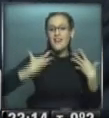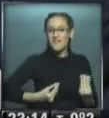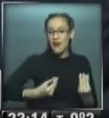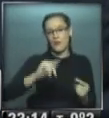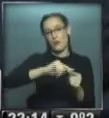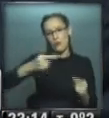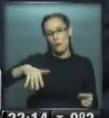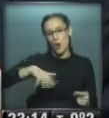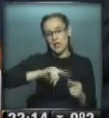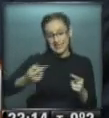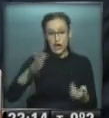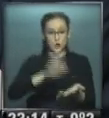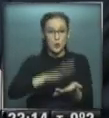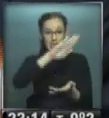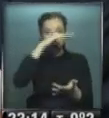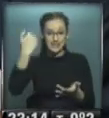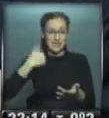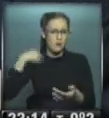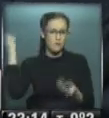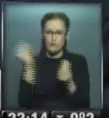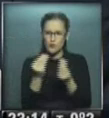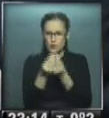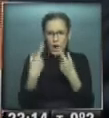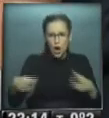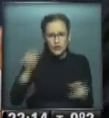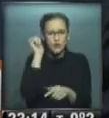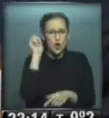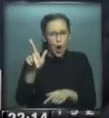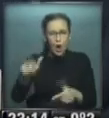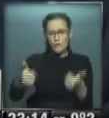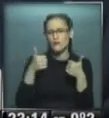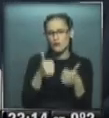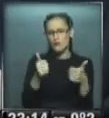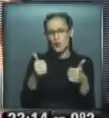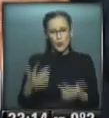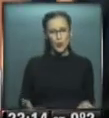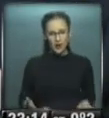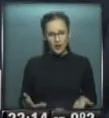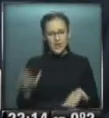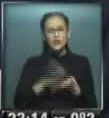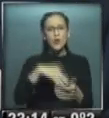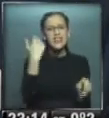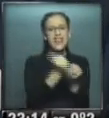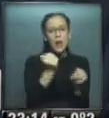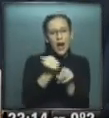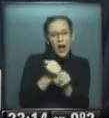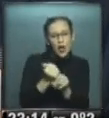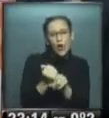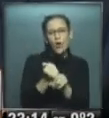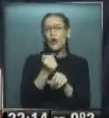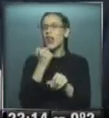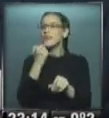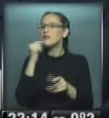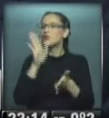generado importantes logros y conquistas en nuestra clase media, en nuestros trabajadores, en el marco